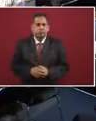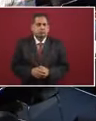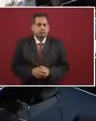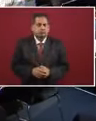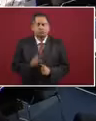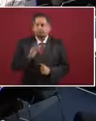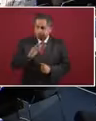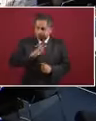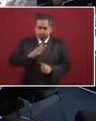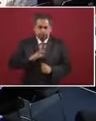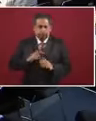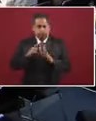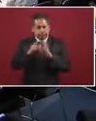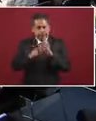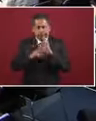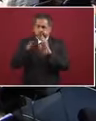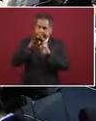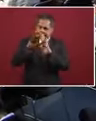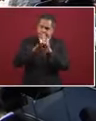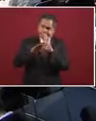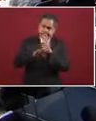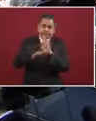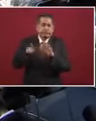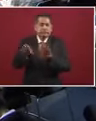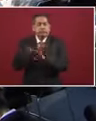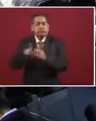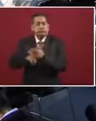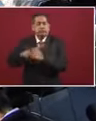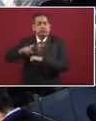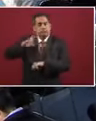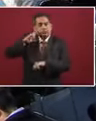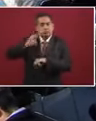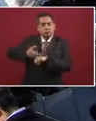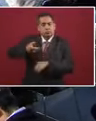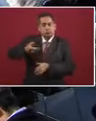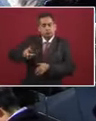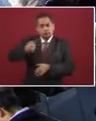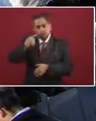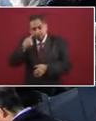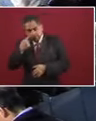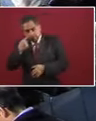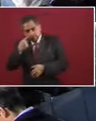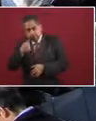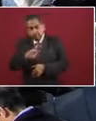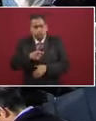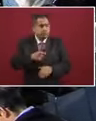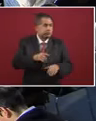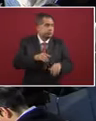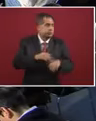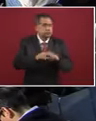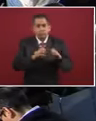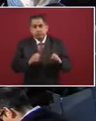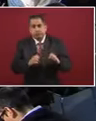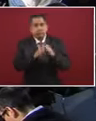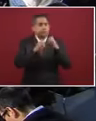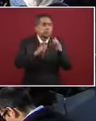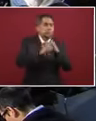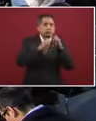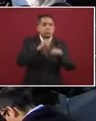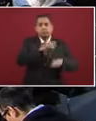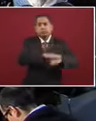procedimiento que tiene el Departamento de Estado para determinar sus alertas a